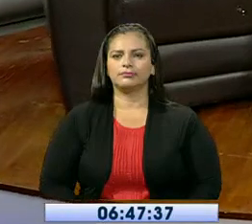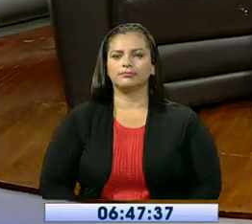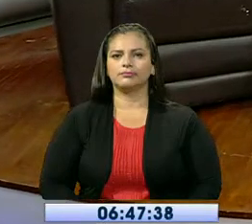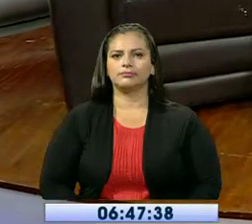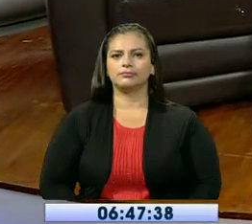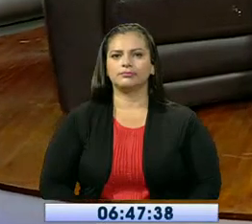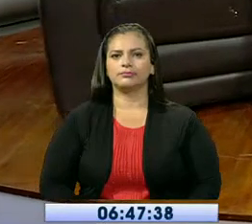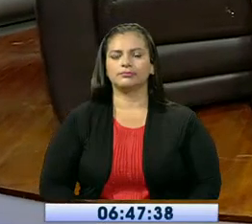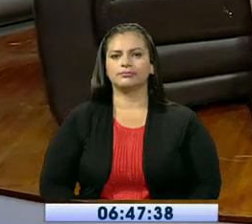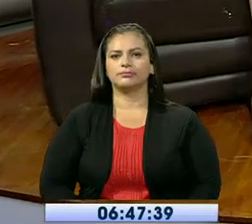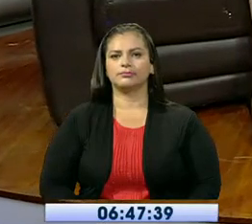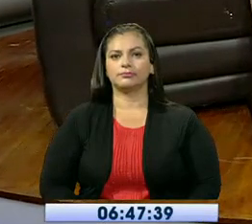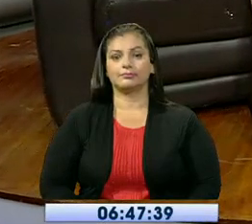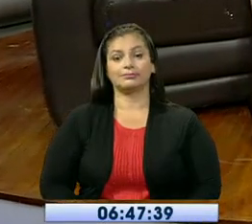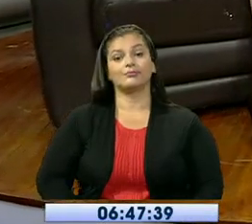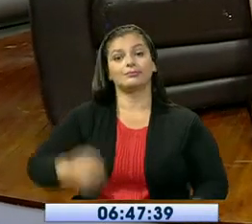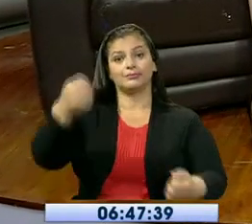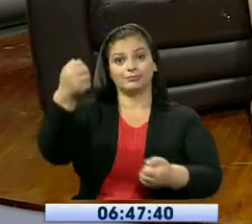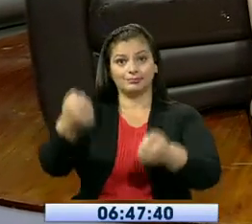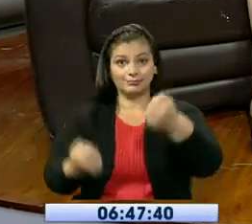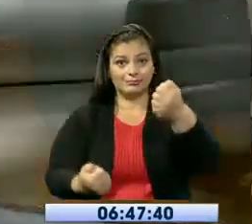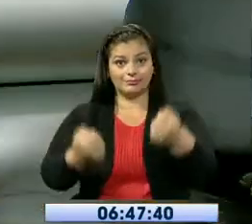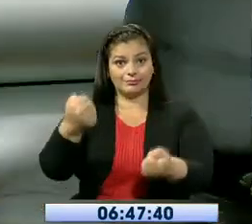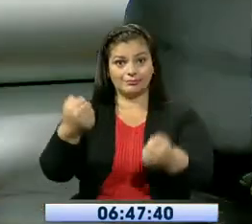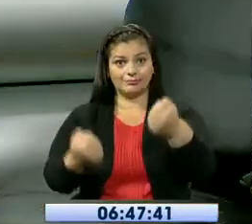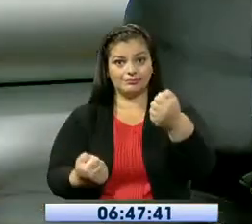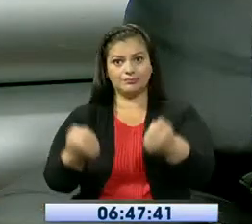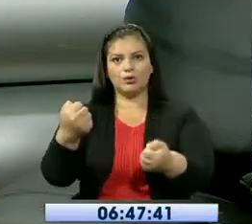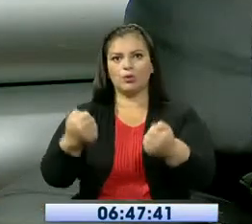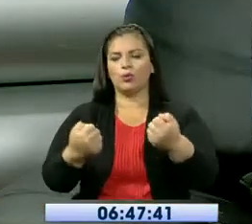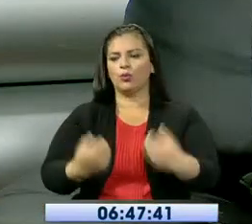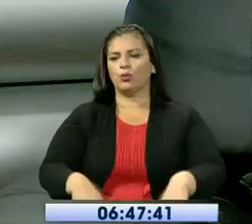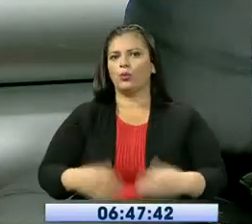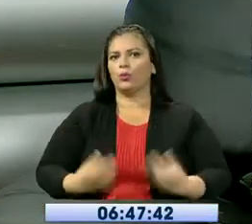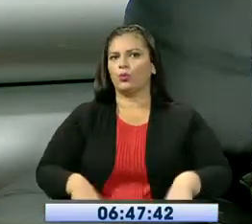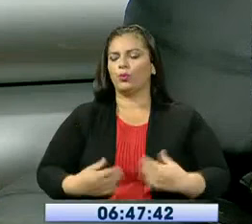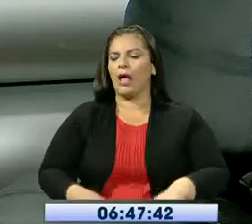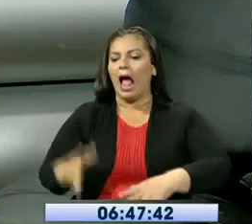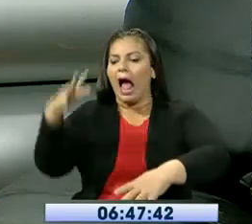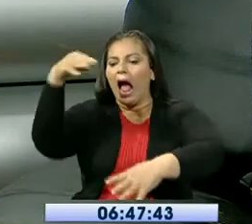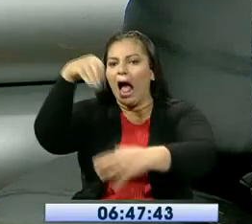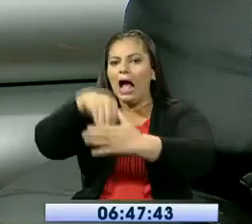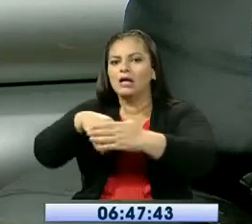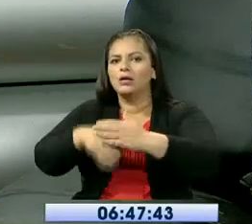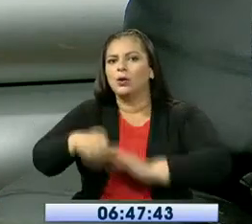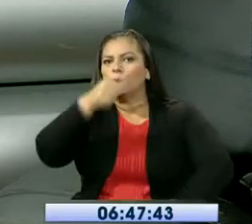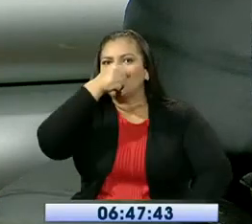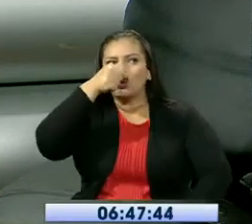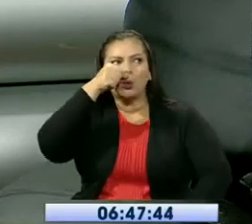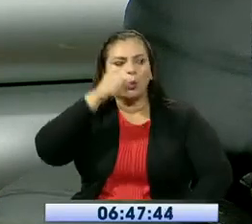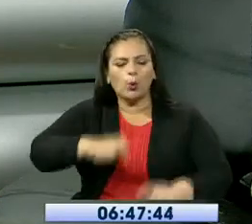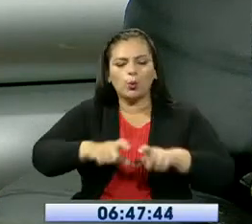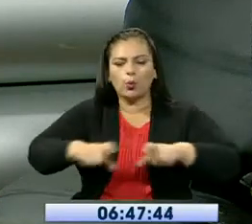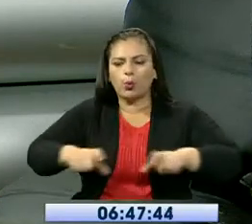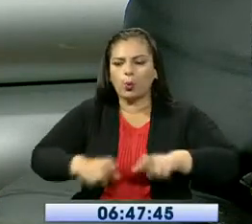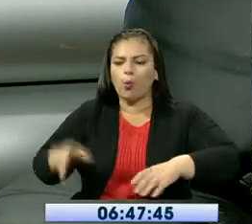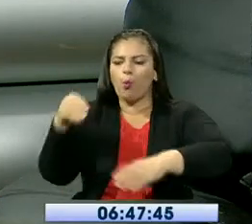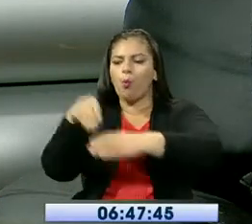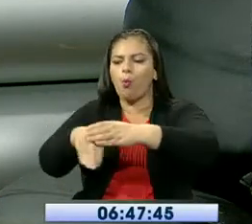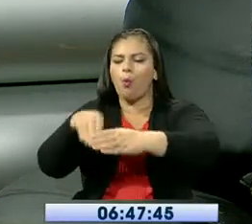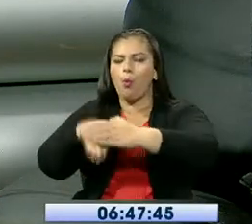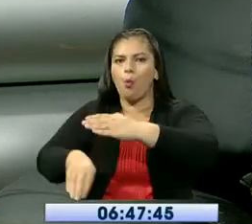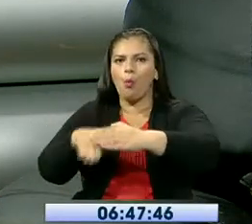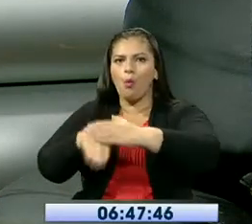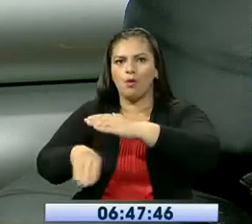Y un auto con varios kilos de droga en su interior fue retenido por la Policía Nacional. La captura se efectuó en el suroeste